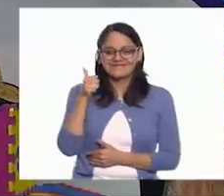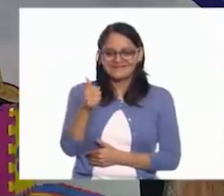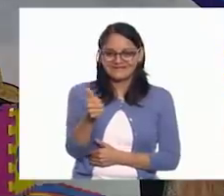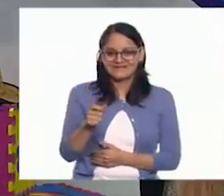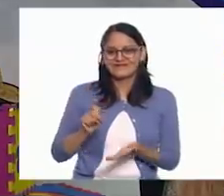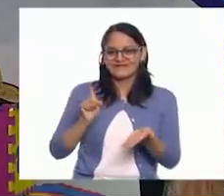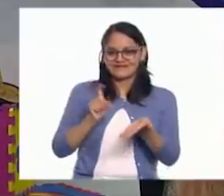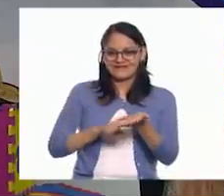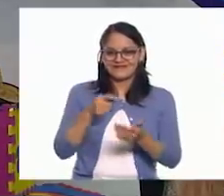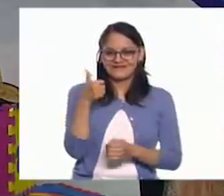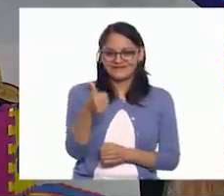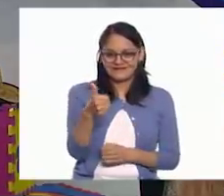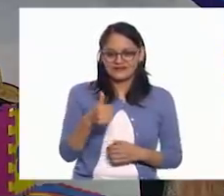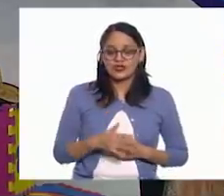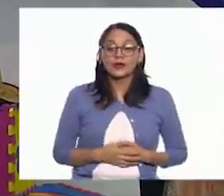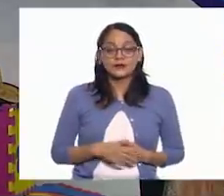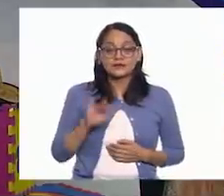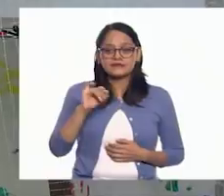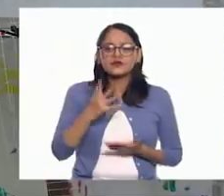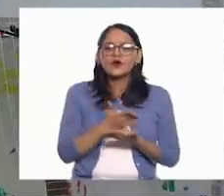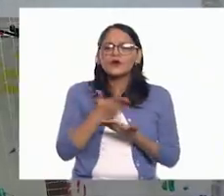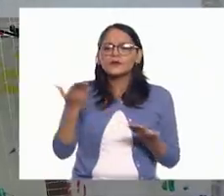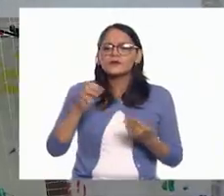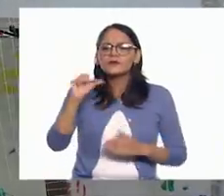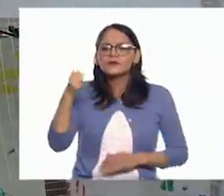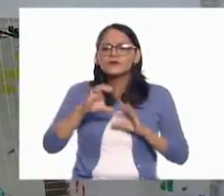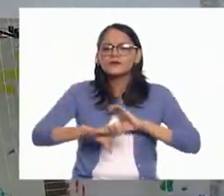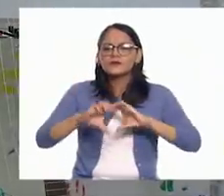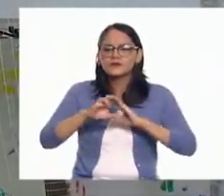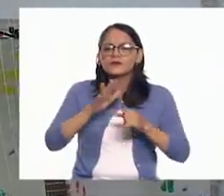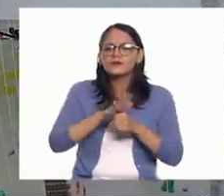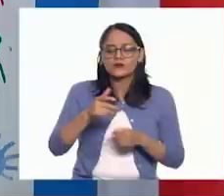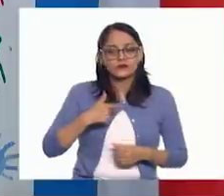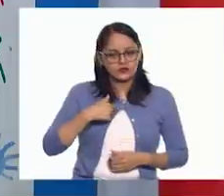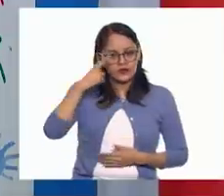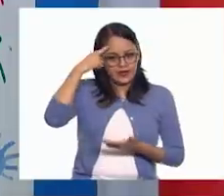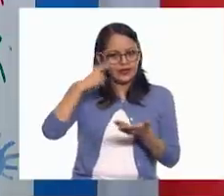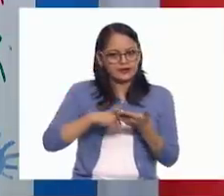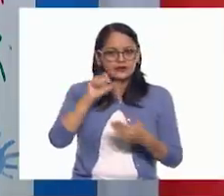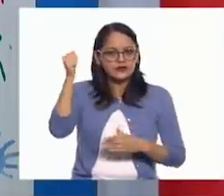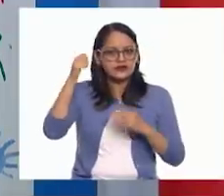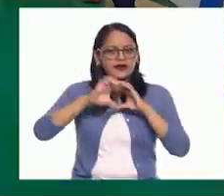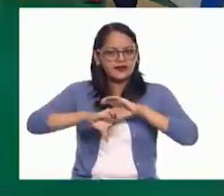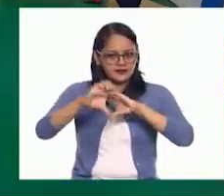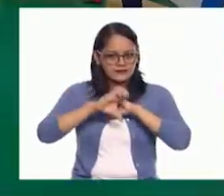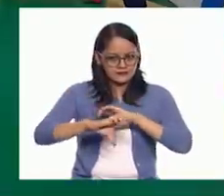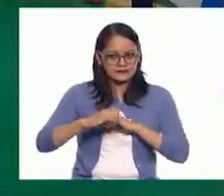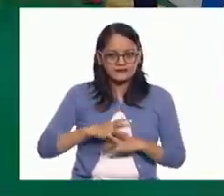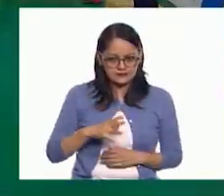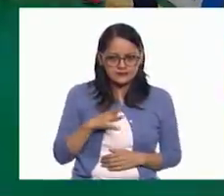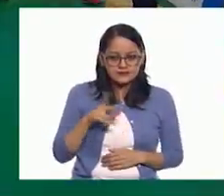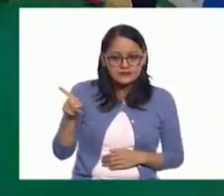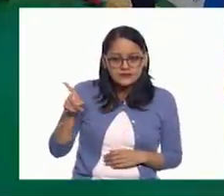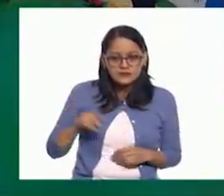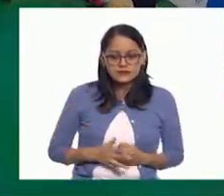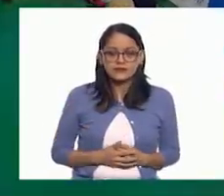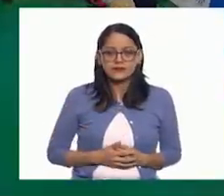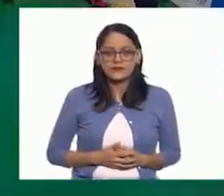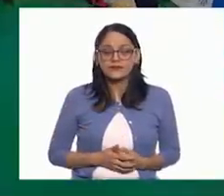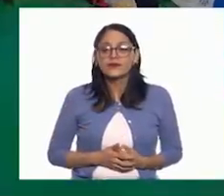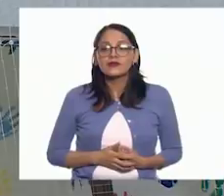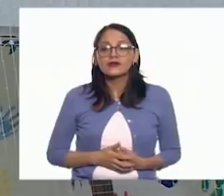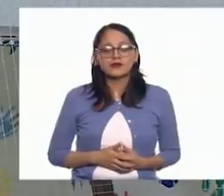ahí. Claro que sí. ¿Y cuál es la siguiente canción? Porque me imagino que hay otra canción, ¿no, querido Don Canta? Pues no te